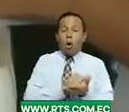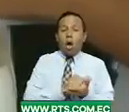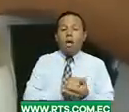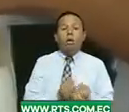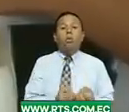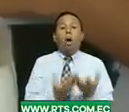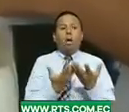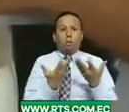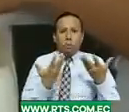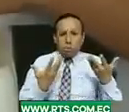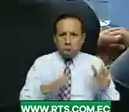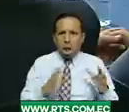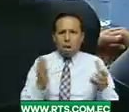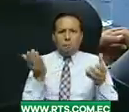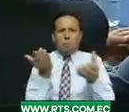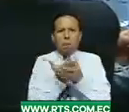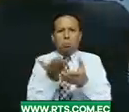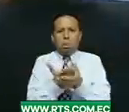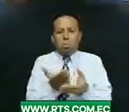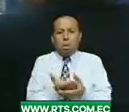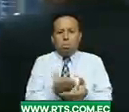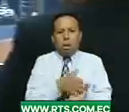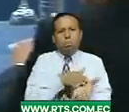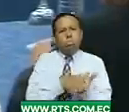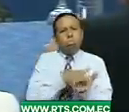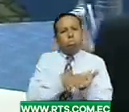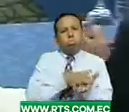García, informó Jorge Escobar.